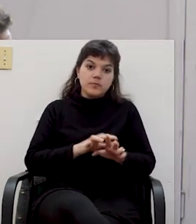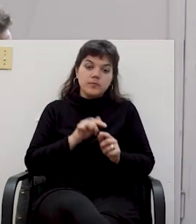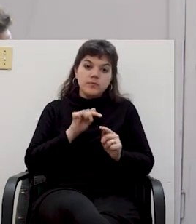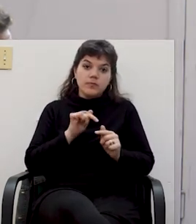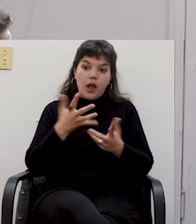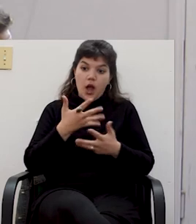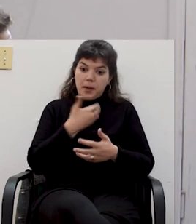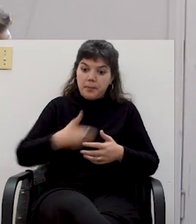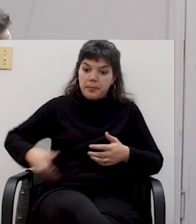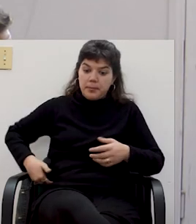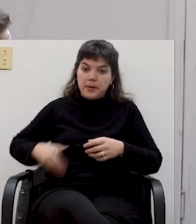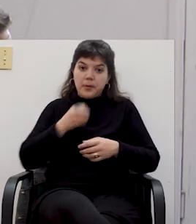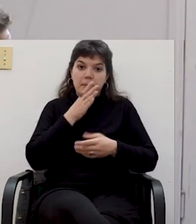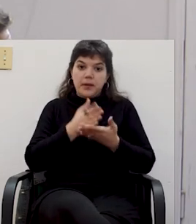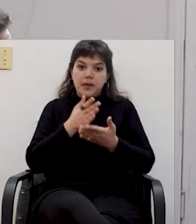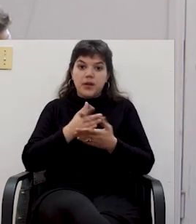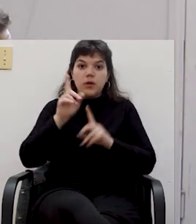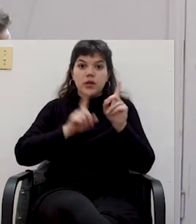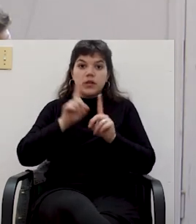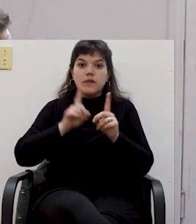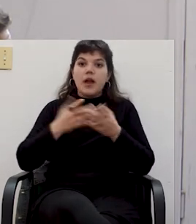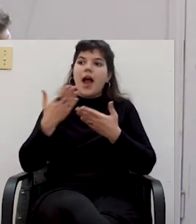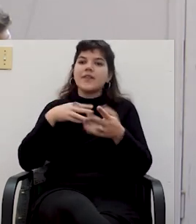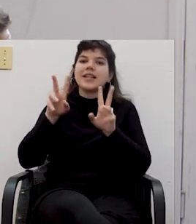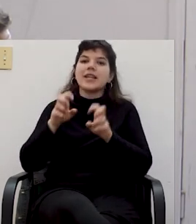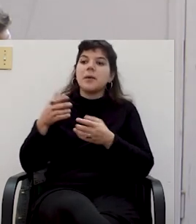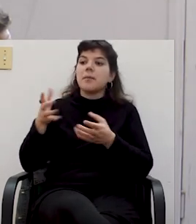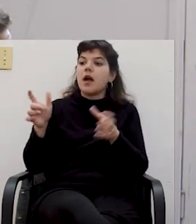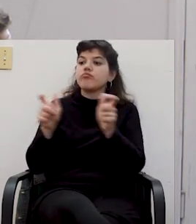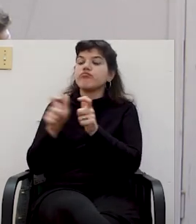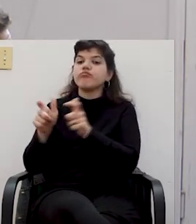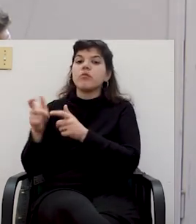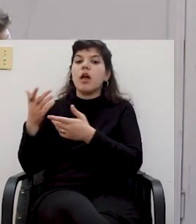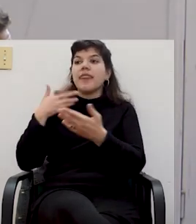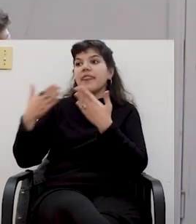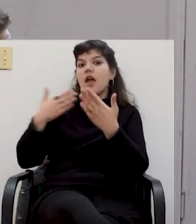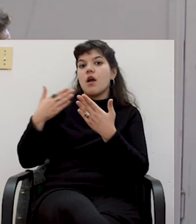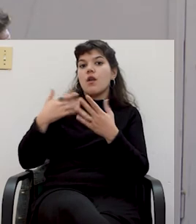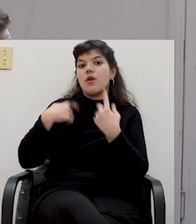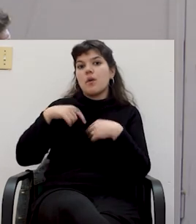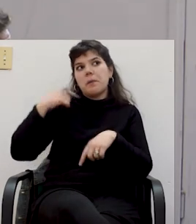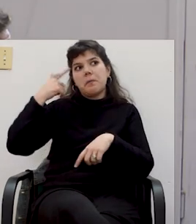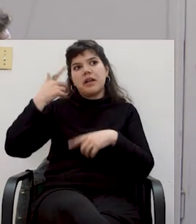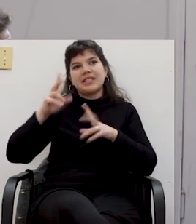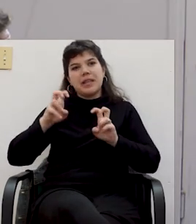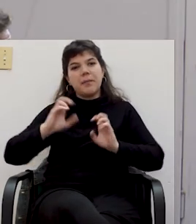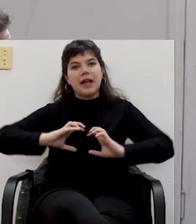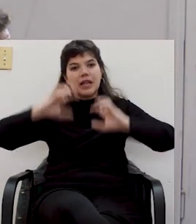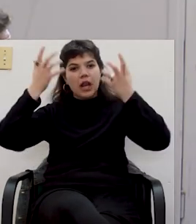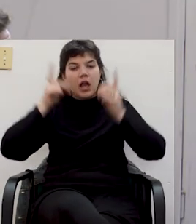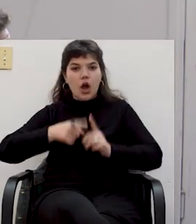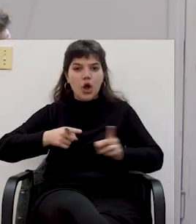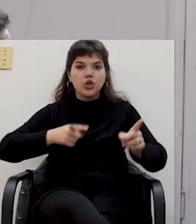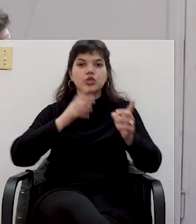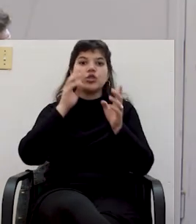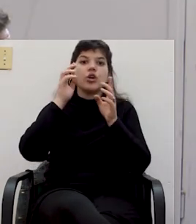la presidenta de Bienestar hablaba de los espacios de diálogo y me parece que en relación al tema de la violencia, del acoso y de la discriminación,